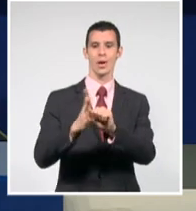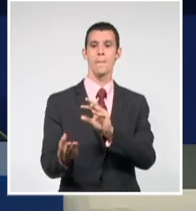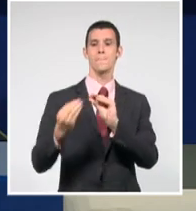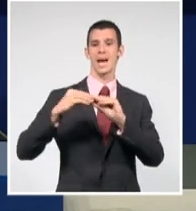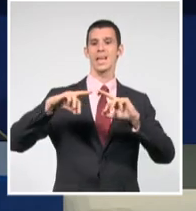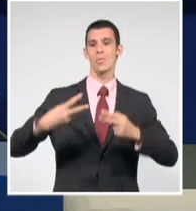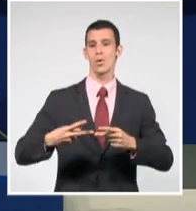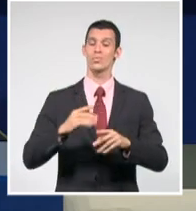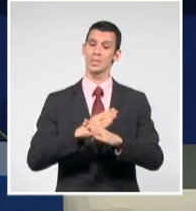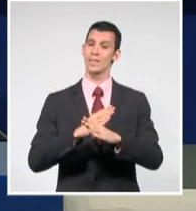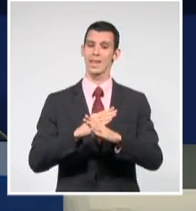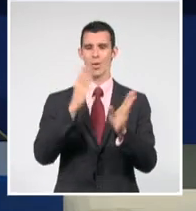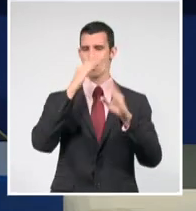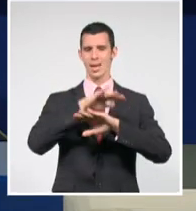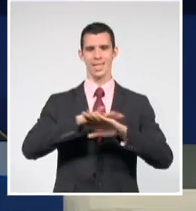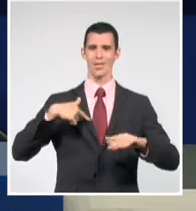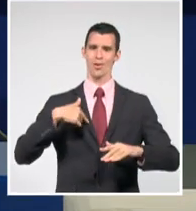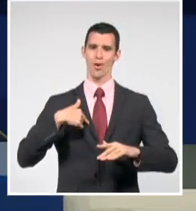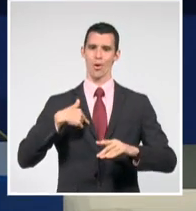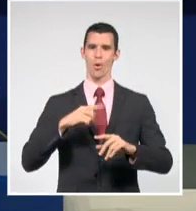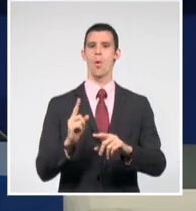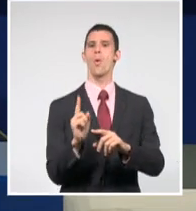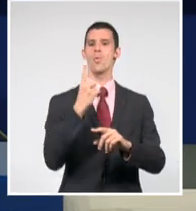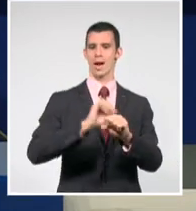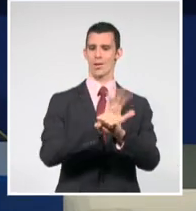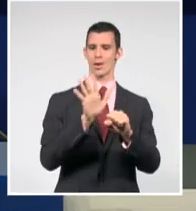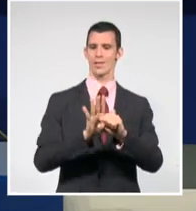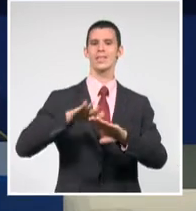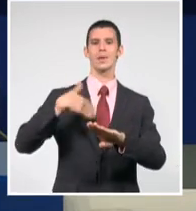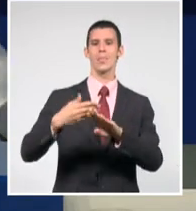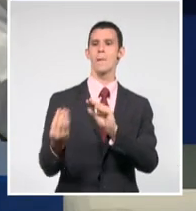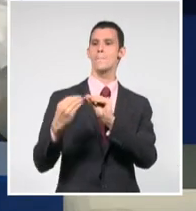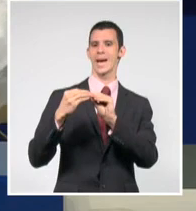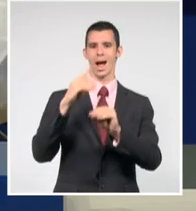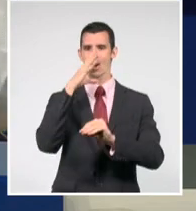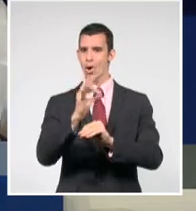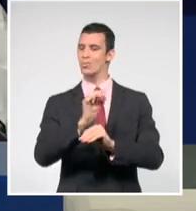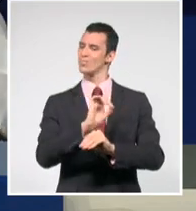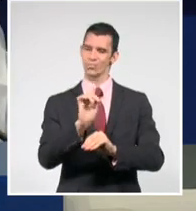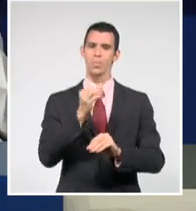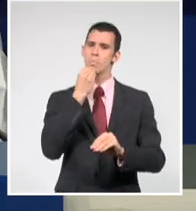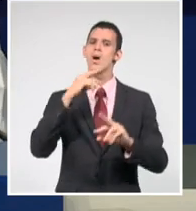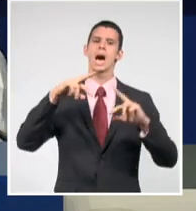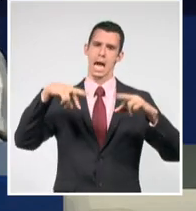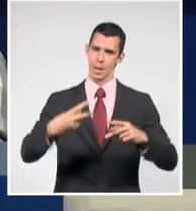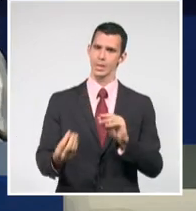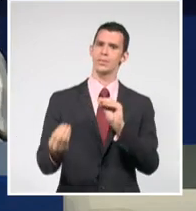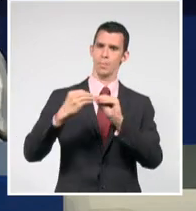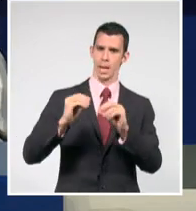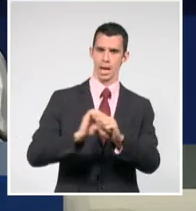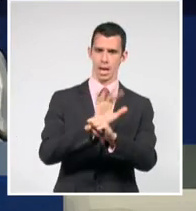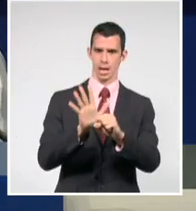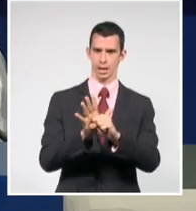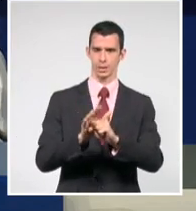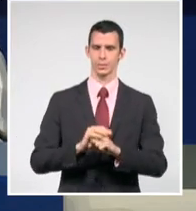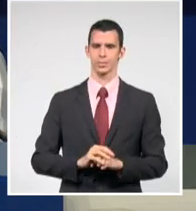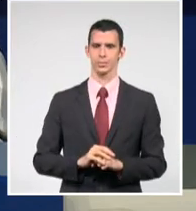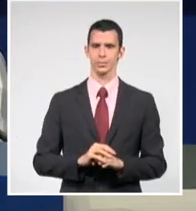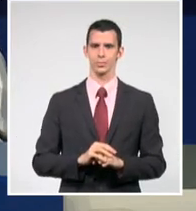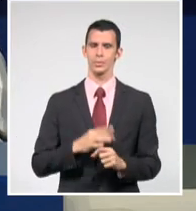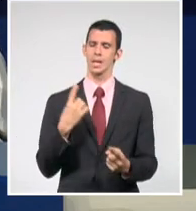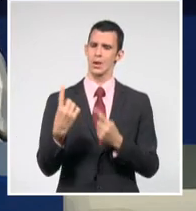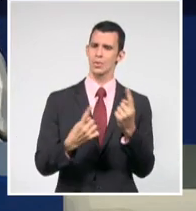extremadamente complejas, porque además eso es asintomático, que puede ser, como tú bien dices, o como bien preguntan, que nunca llegan